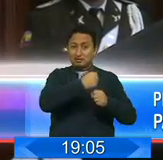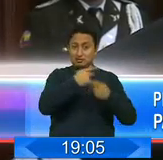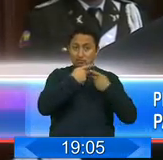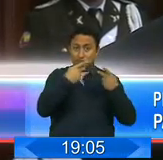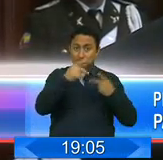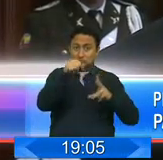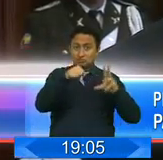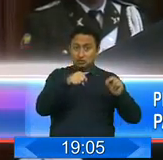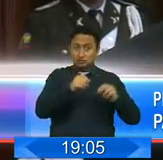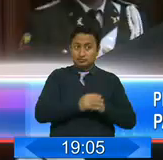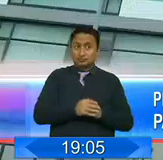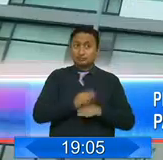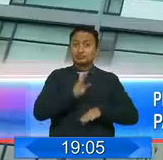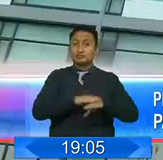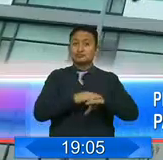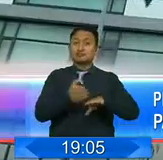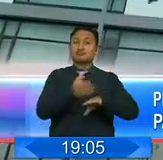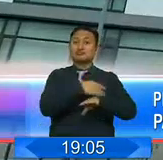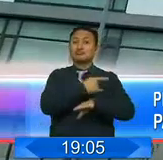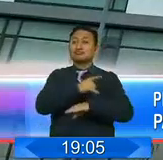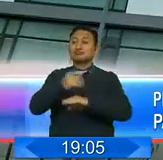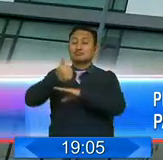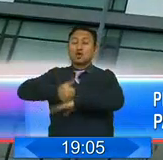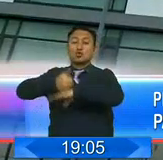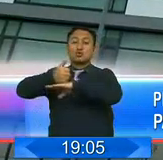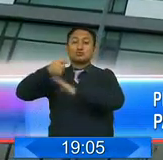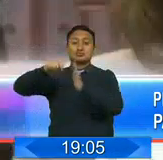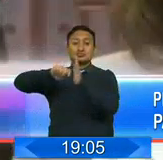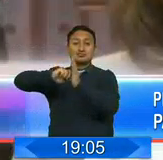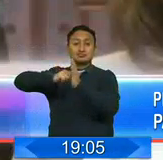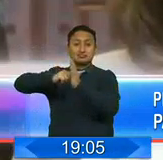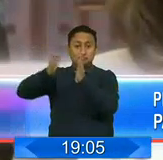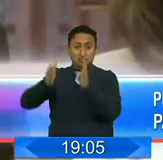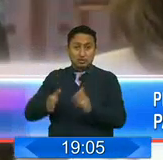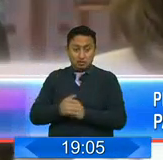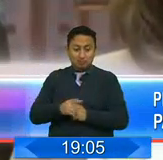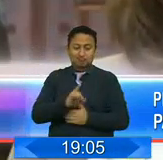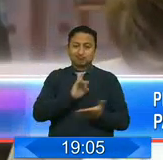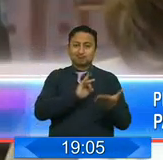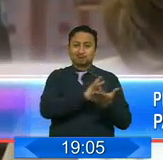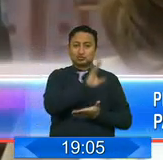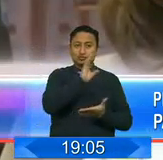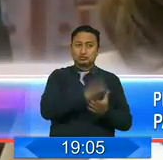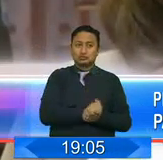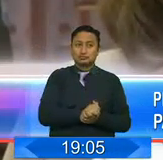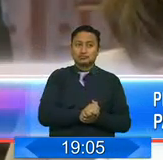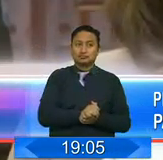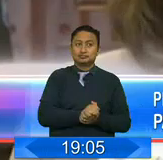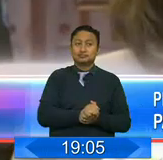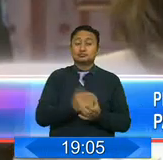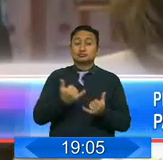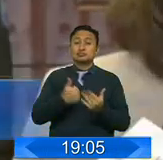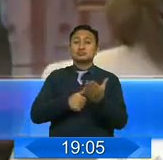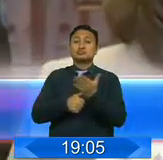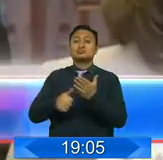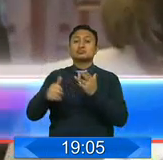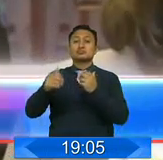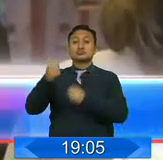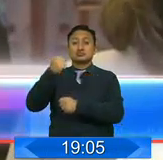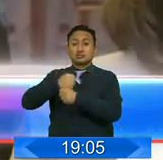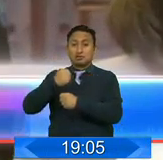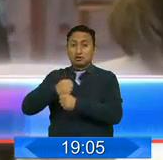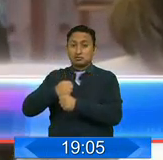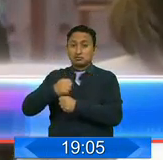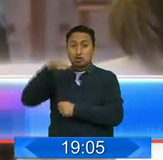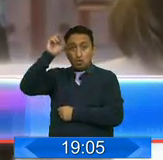público, esto luego de la destitución ordenada por la Contraloría. Y en esa línea justamente yo he pedido que el Ministerio de Trabajo se